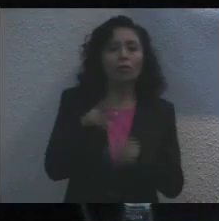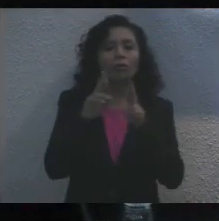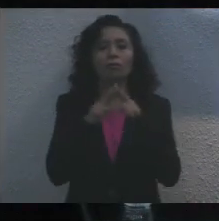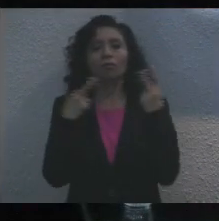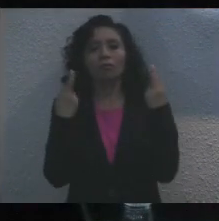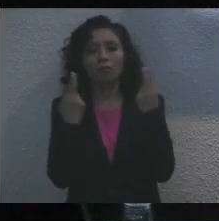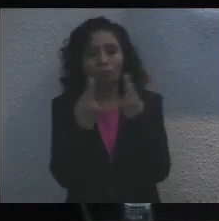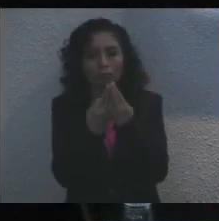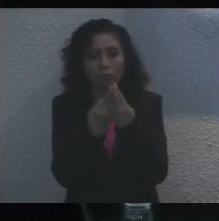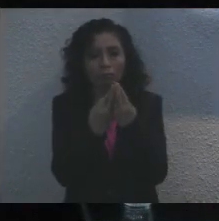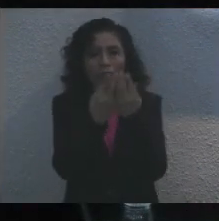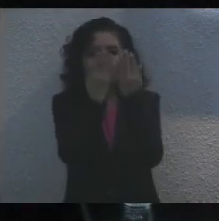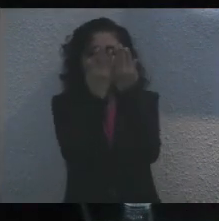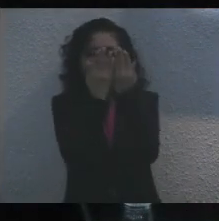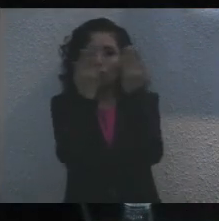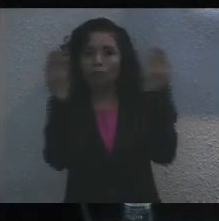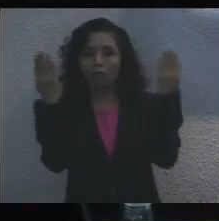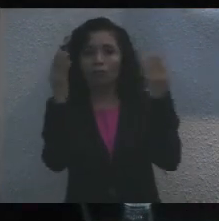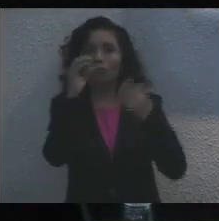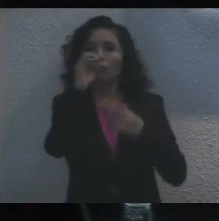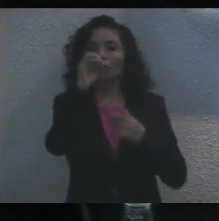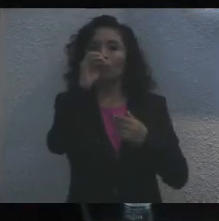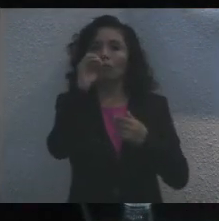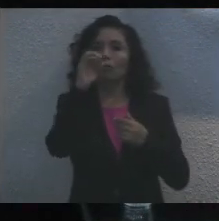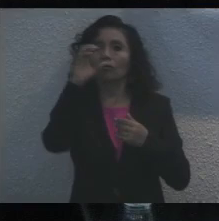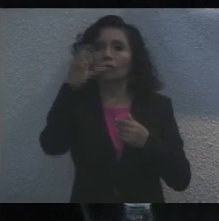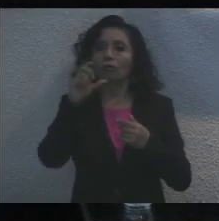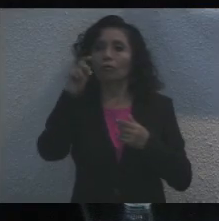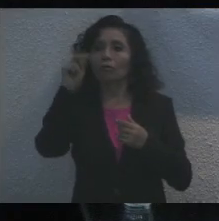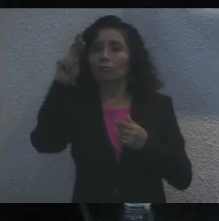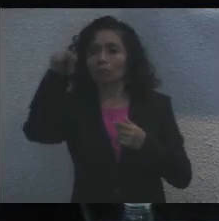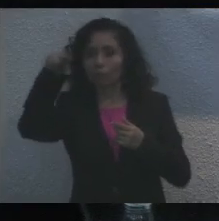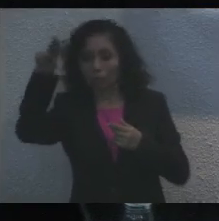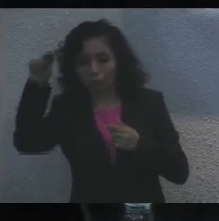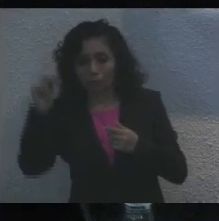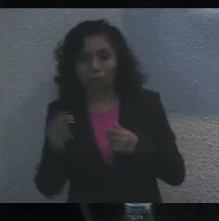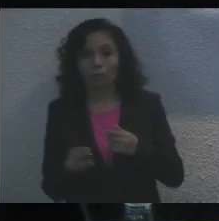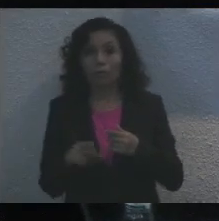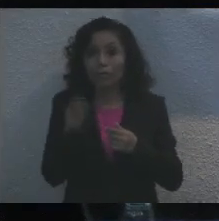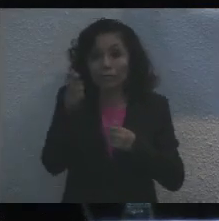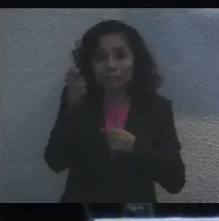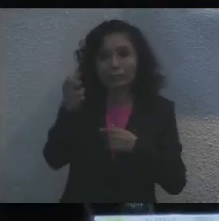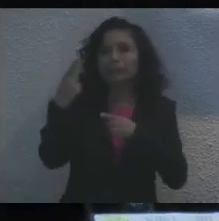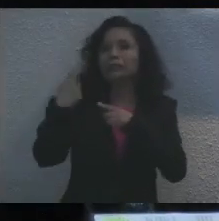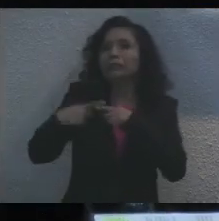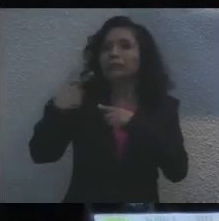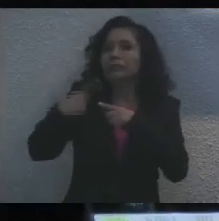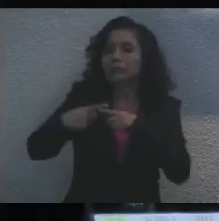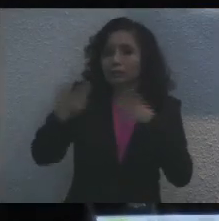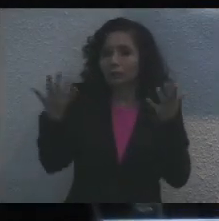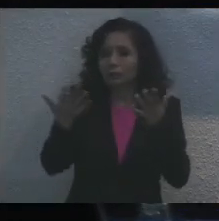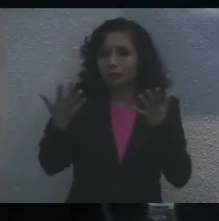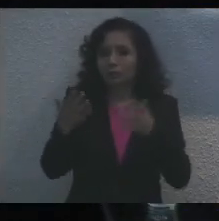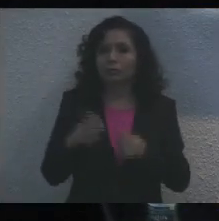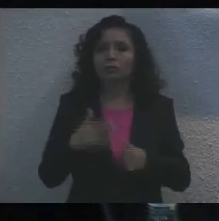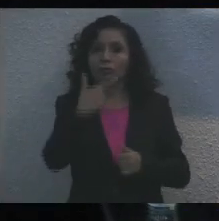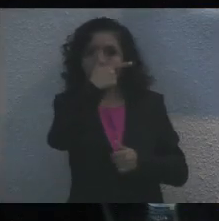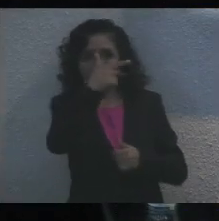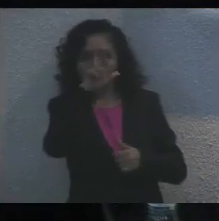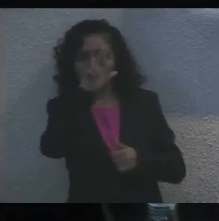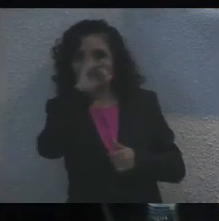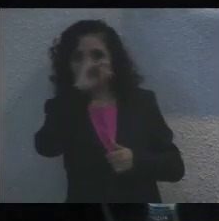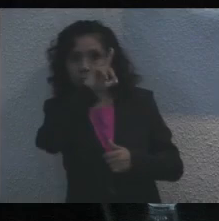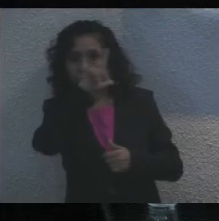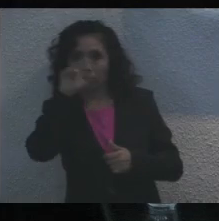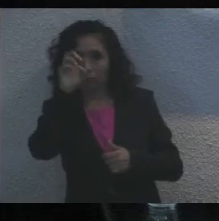la develación del mural Oxtún, obra del gran artista quintanarroense Guillermo Ochoa Reyes, quien además